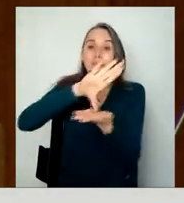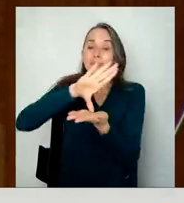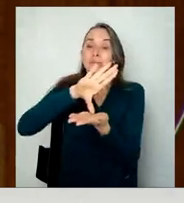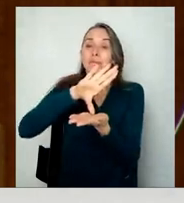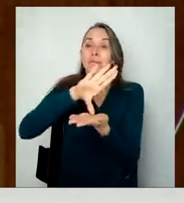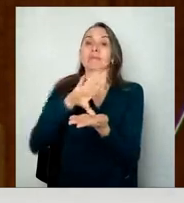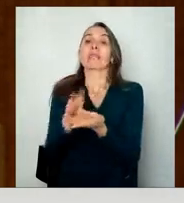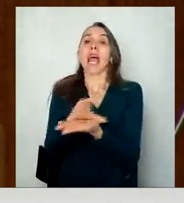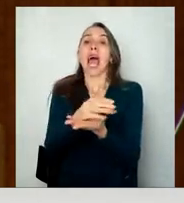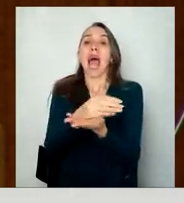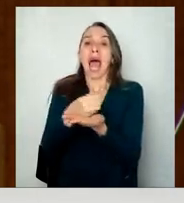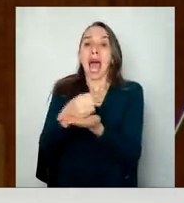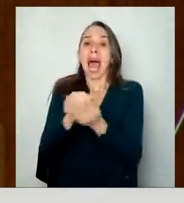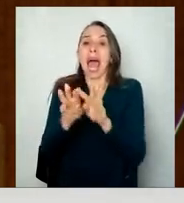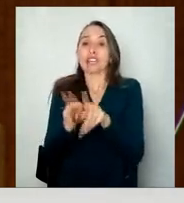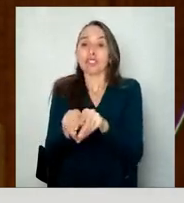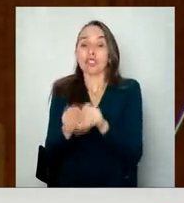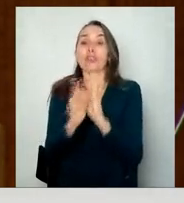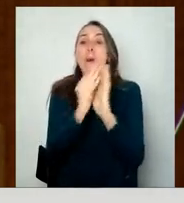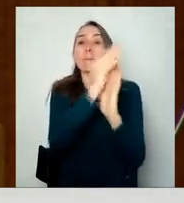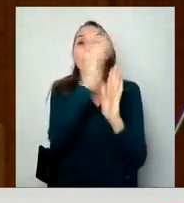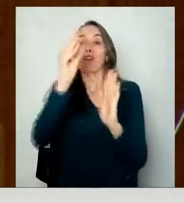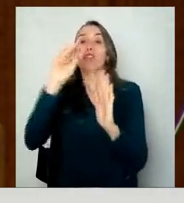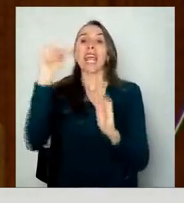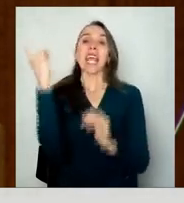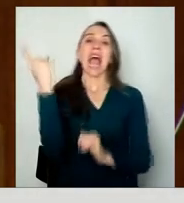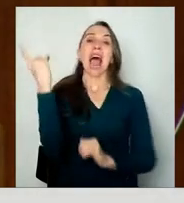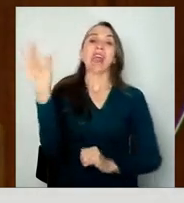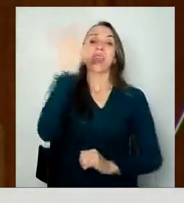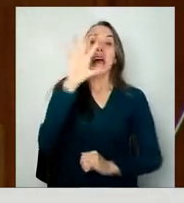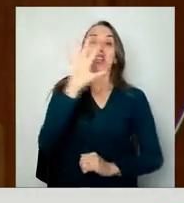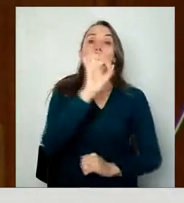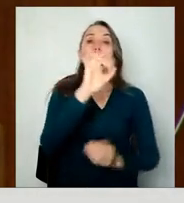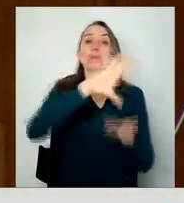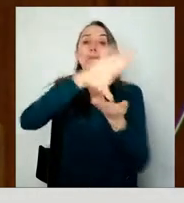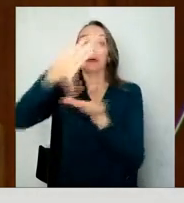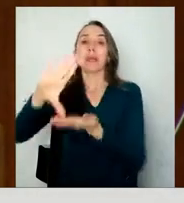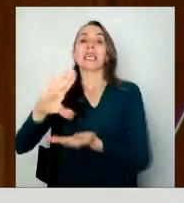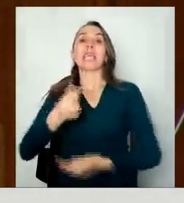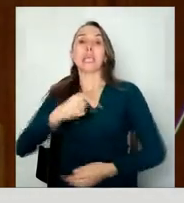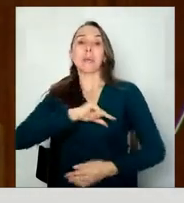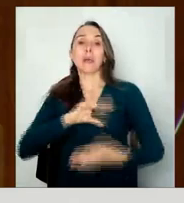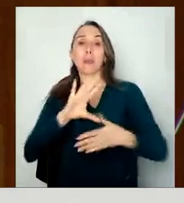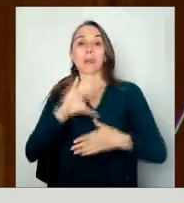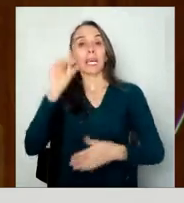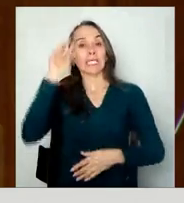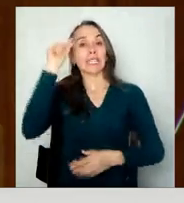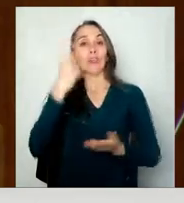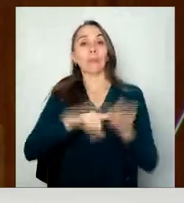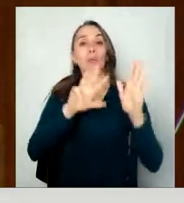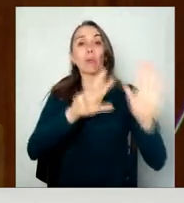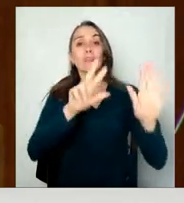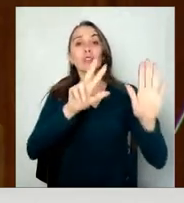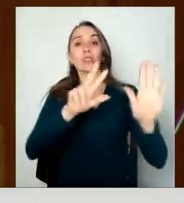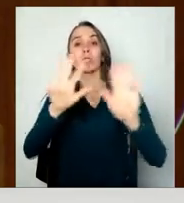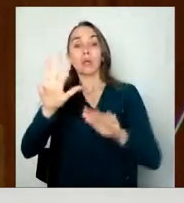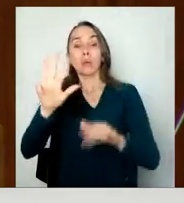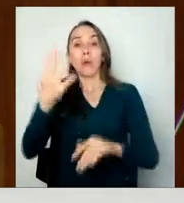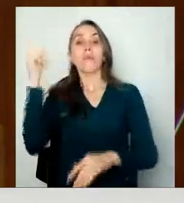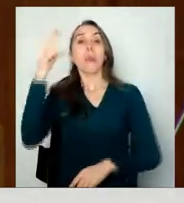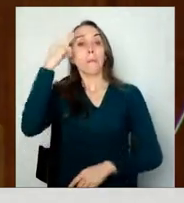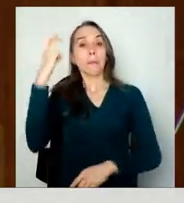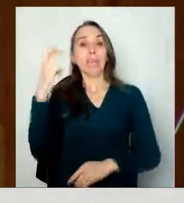de bibliotecas nacionales de iberoamérica se creó en México en el año 89 con el carácter de asociación civil sin fines de lucro